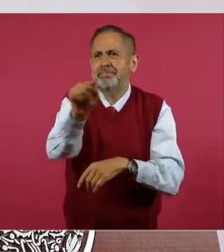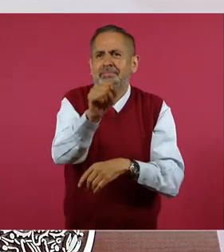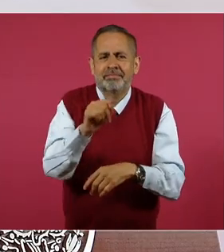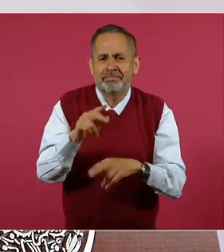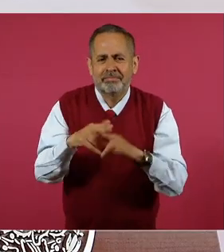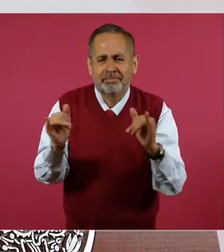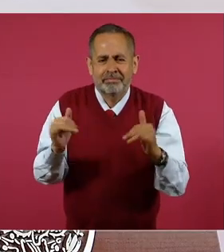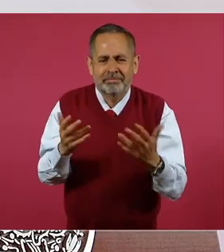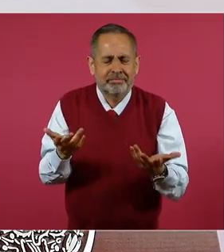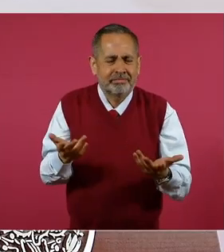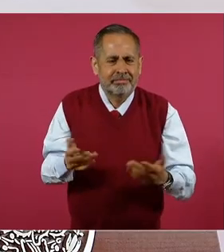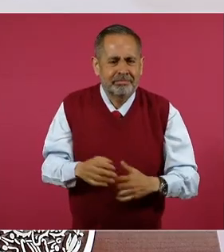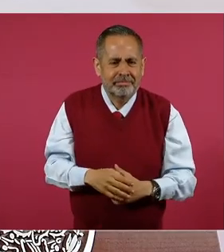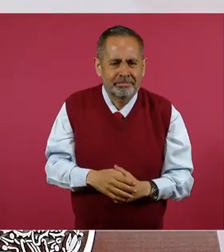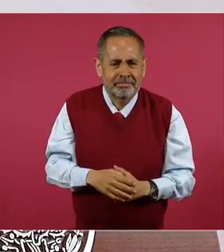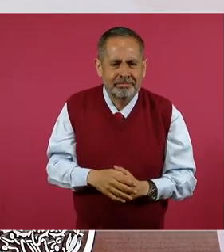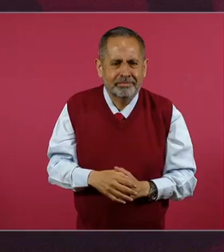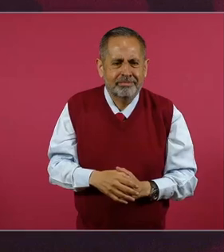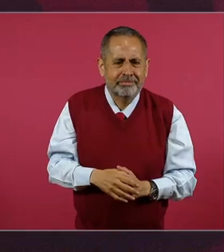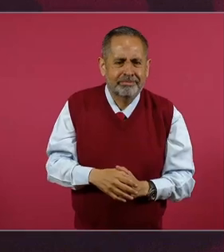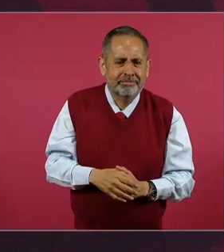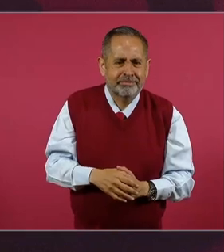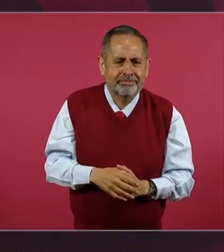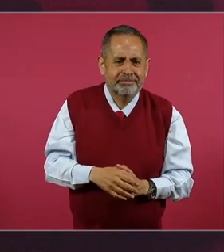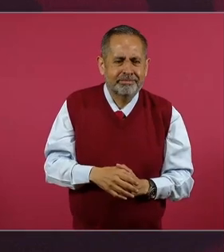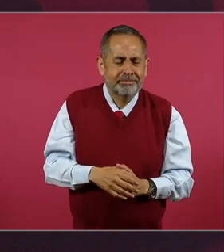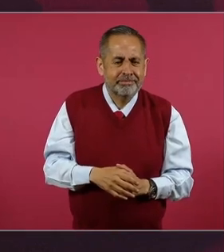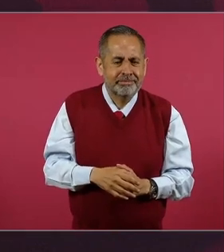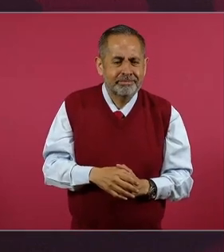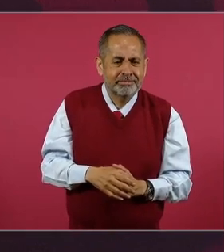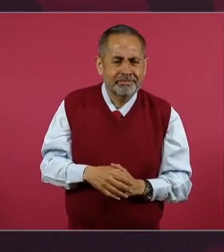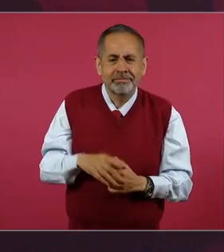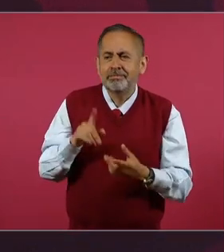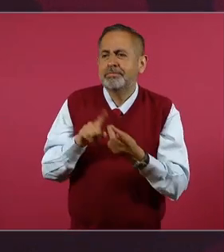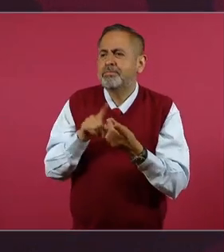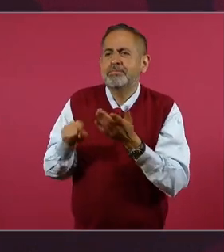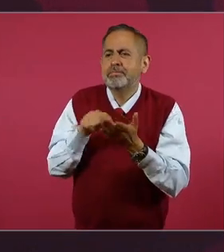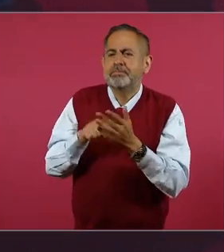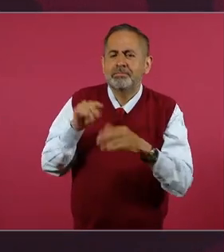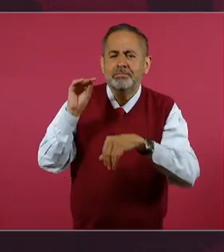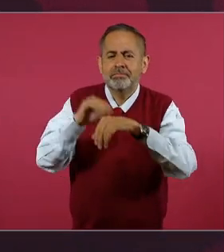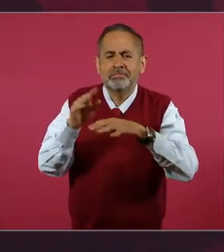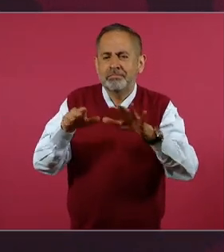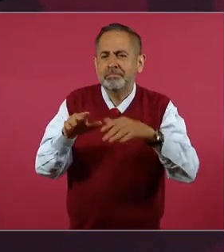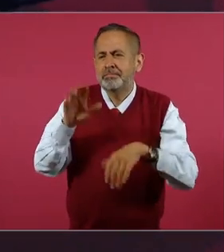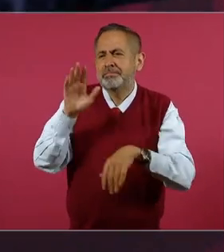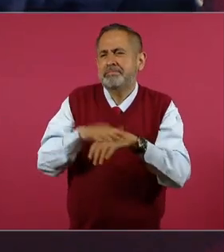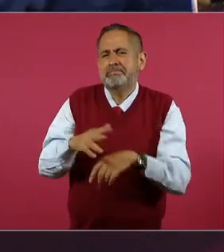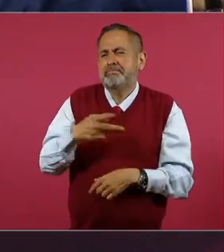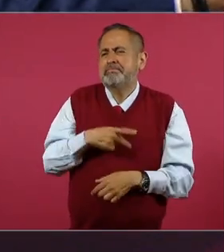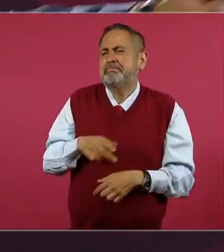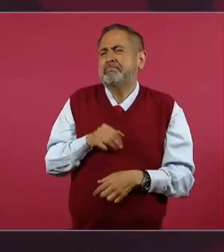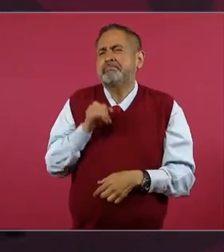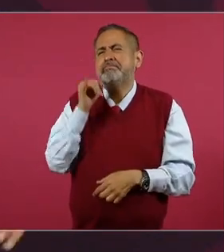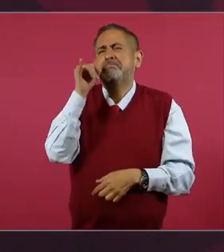presencia de empresas de comunicación? En las zonas más pobres.